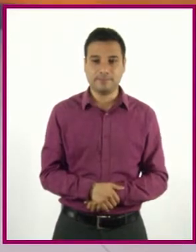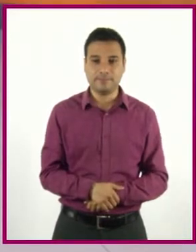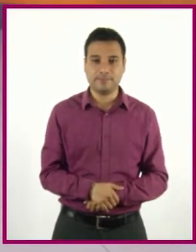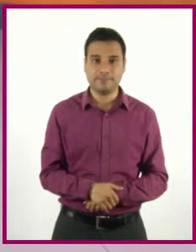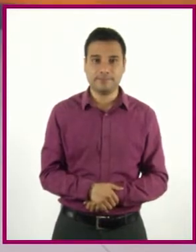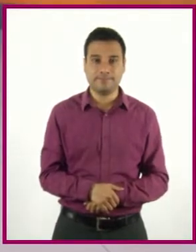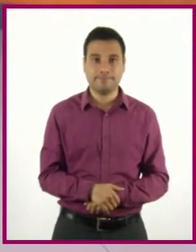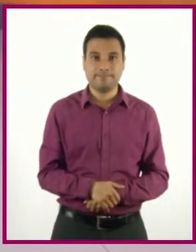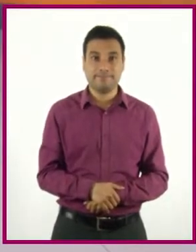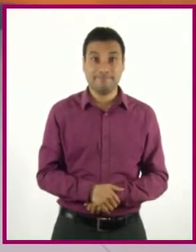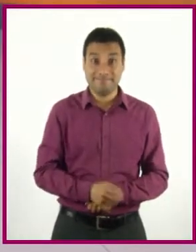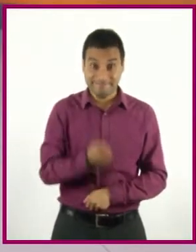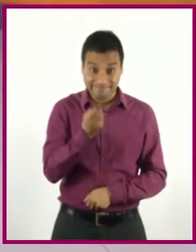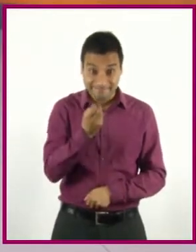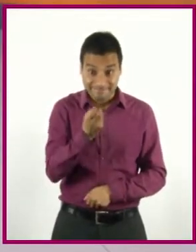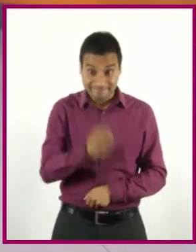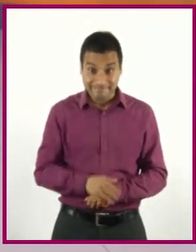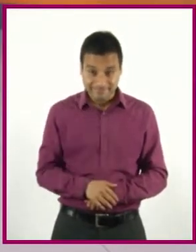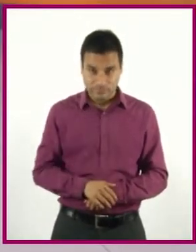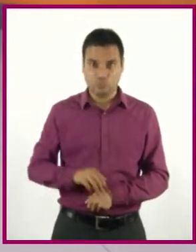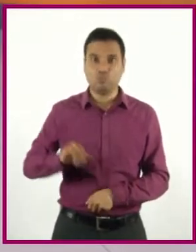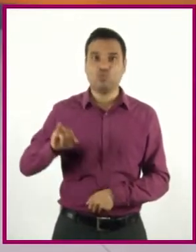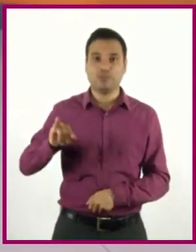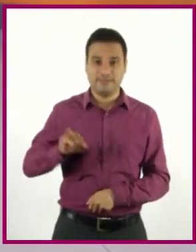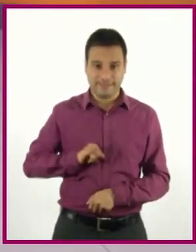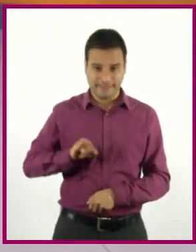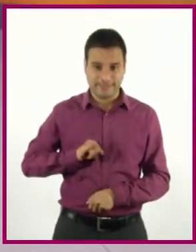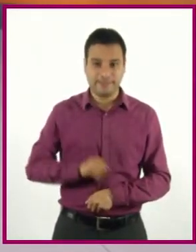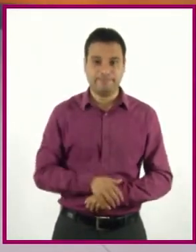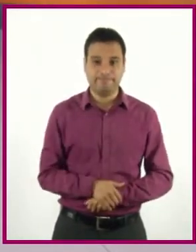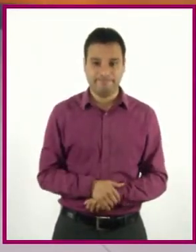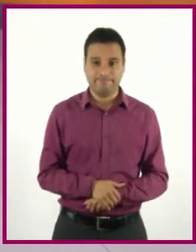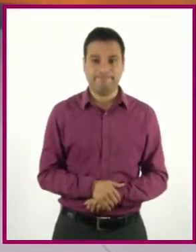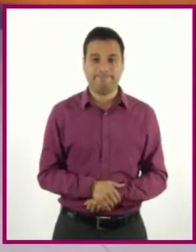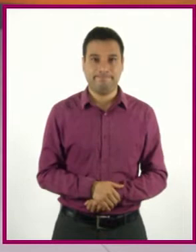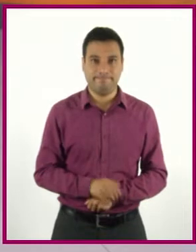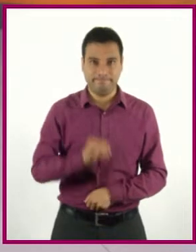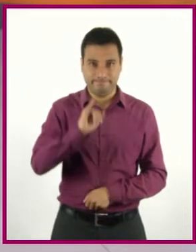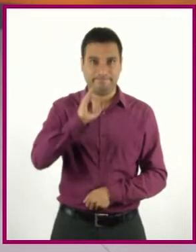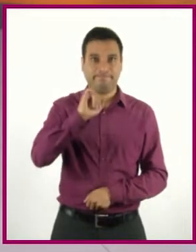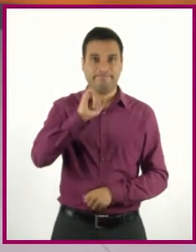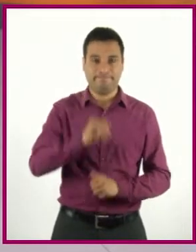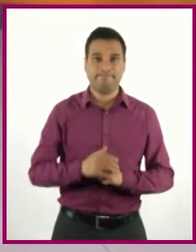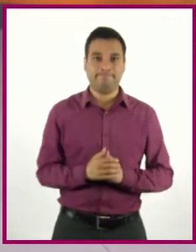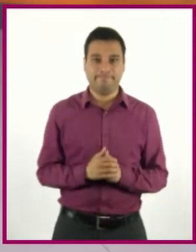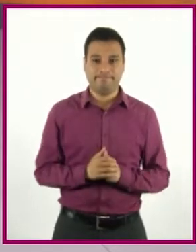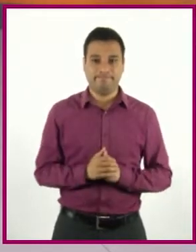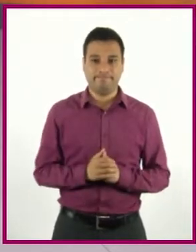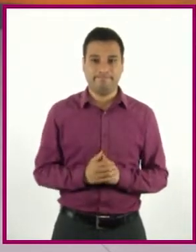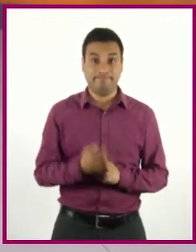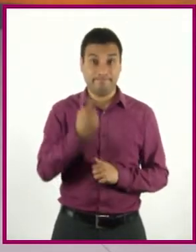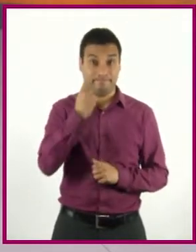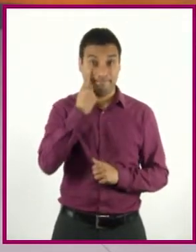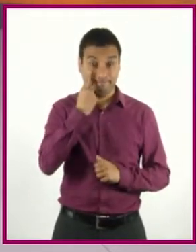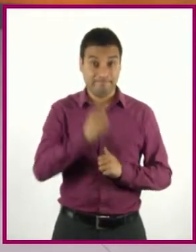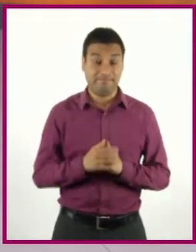Qué interesante es conocer sobre los componentes de la materia. Así es. Recordemos que la materia